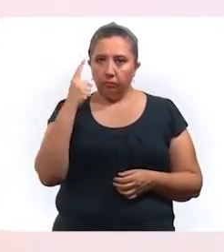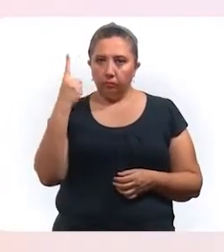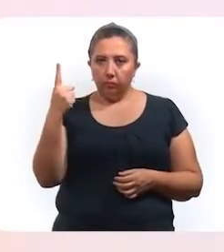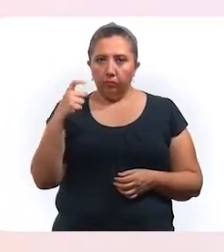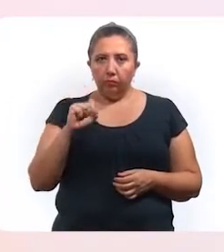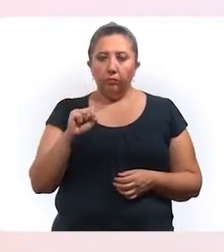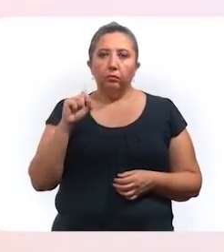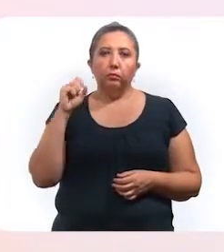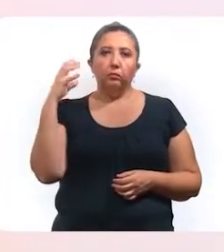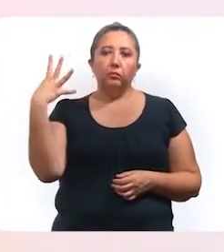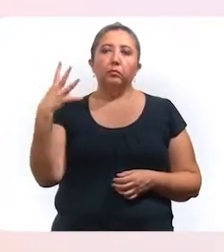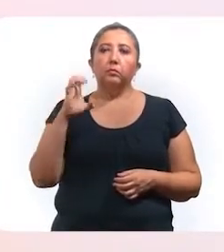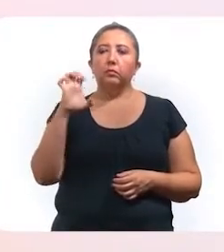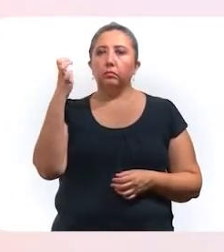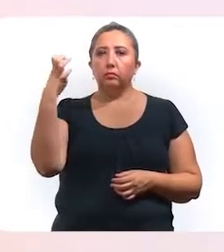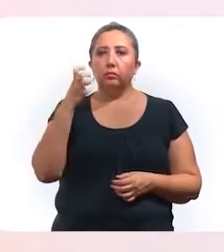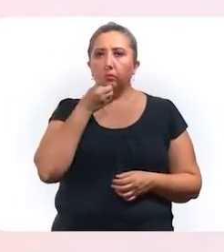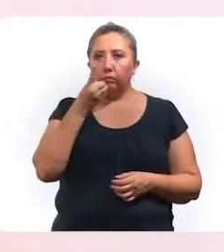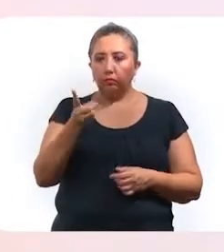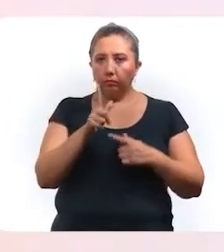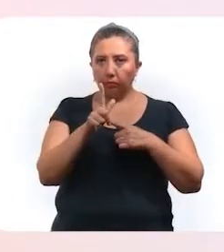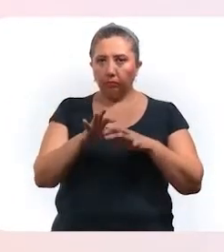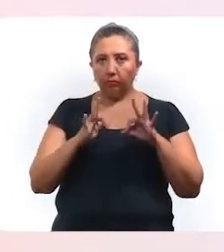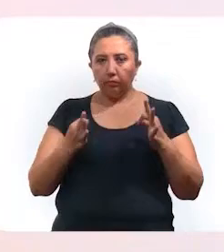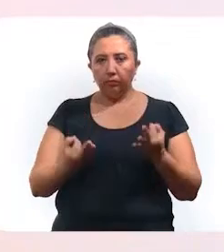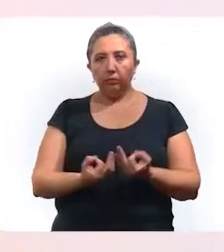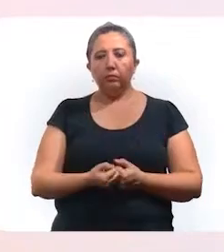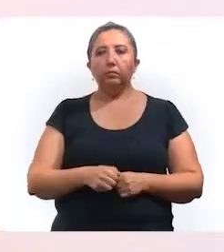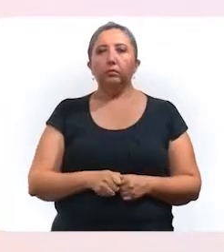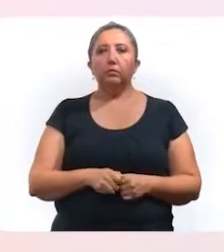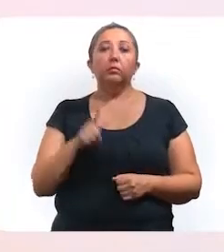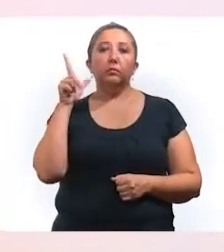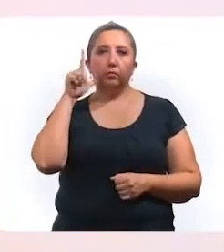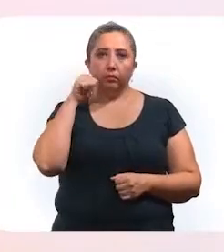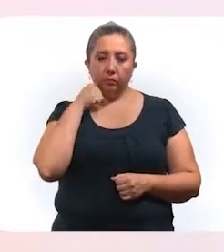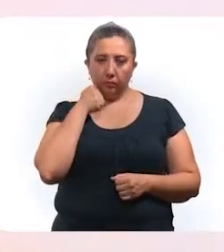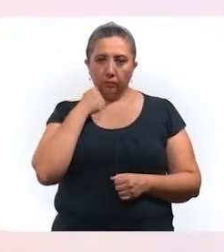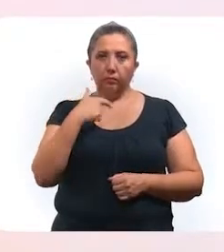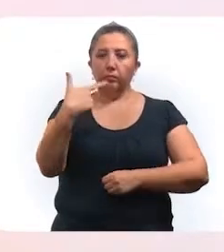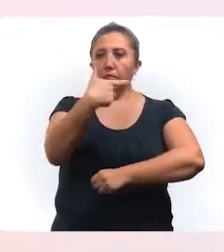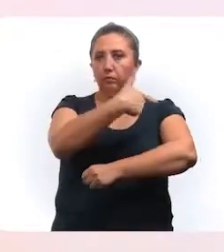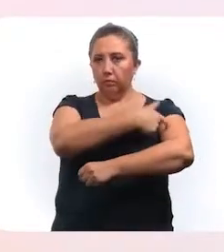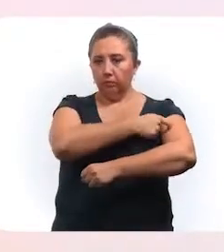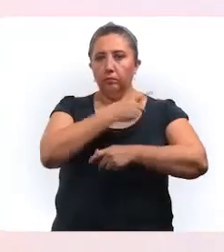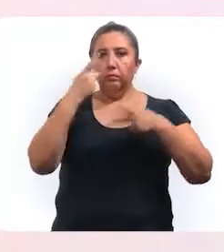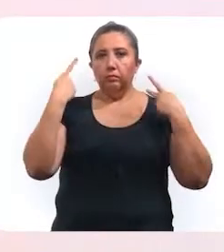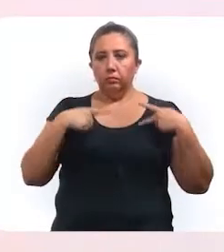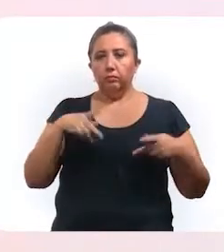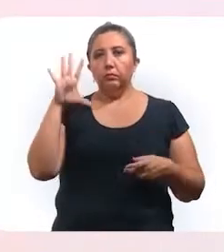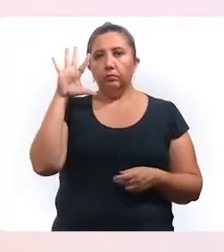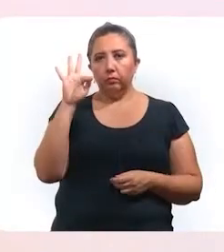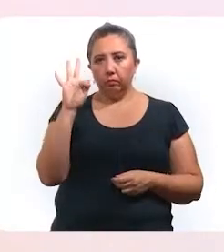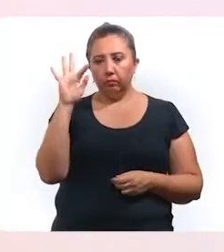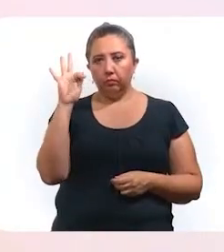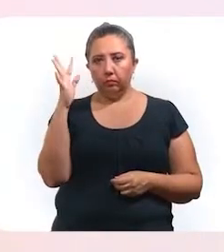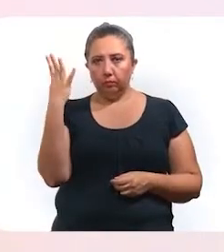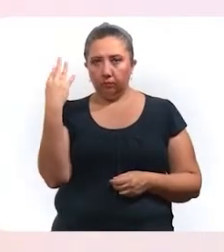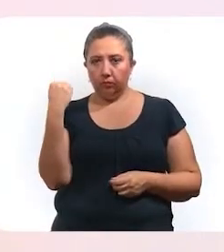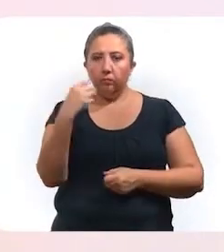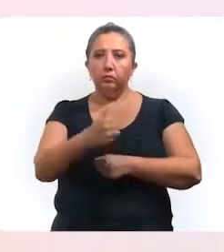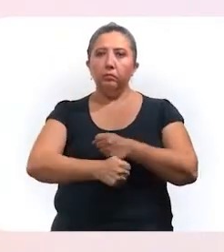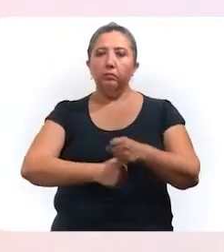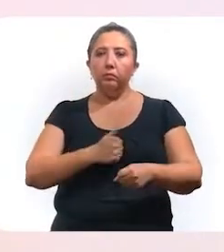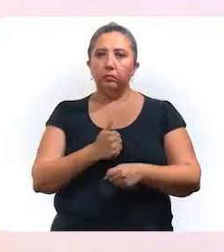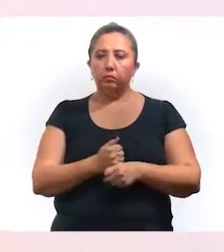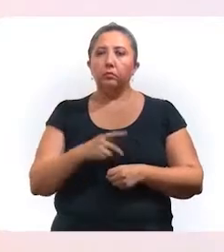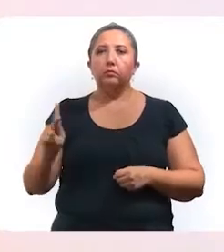21 al 24 de enero de la siguiente forma. Mañana se vacunará a personas de 40 a